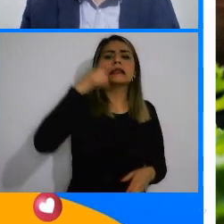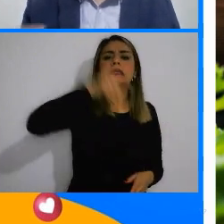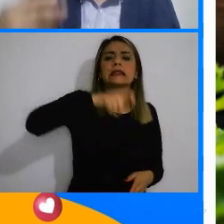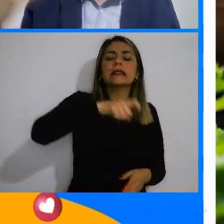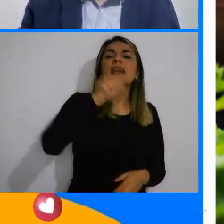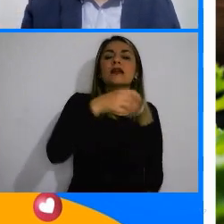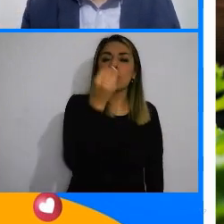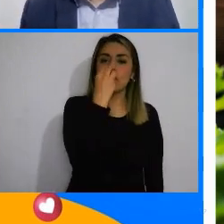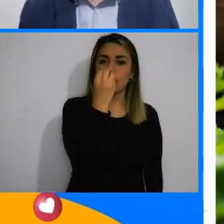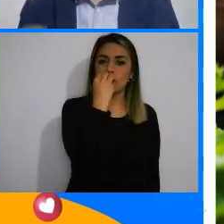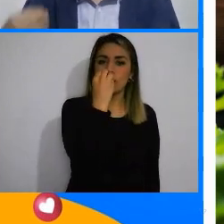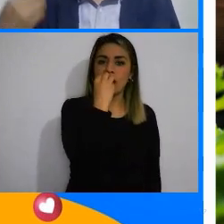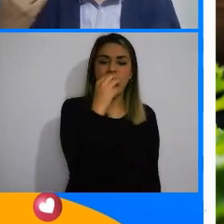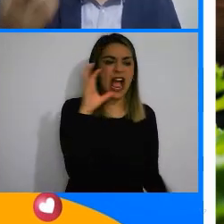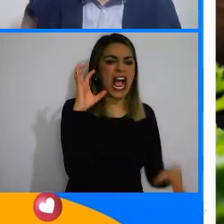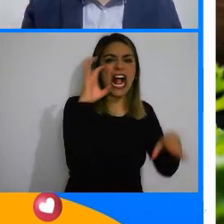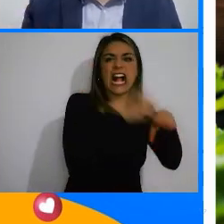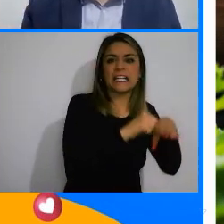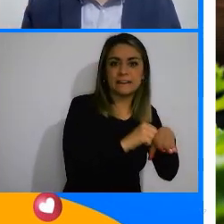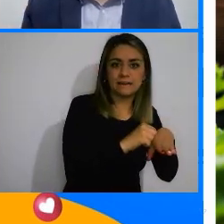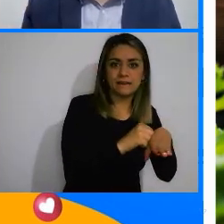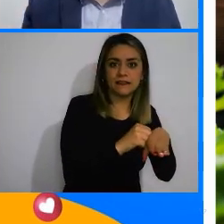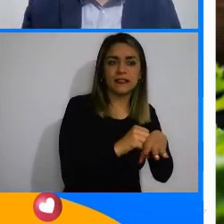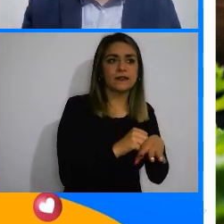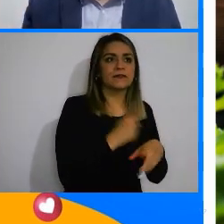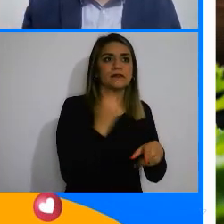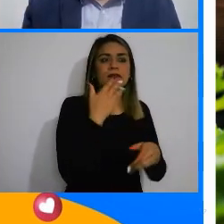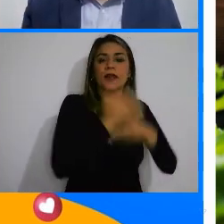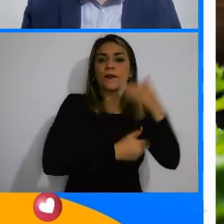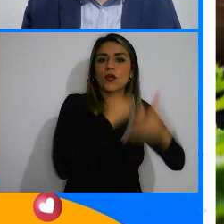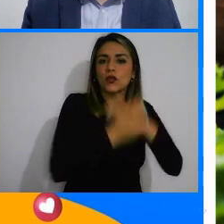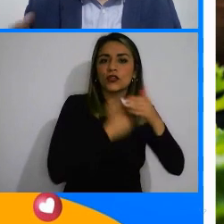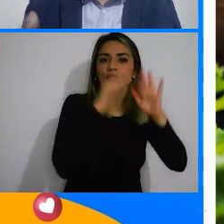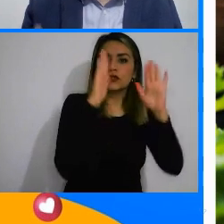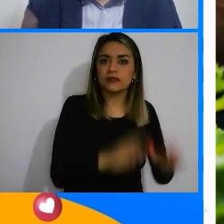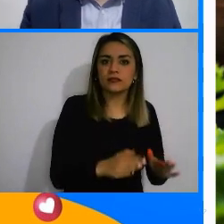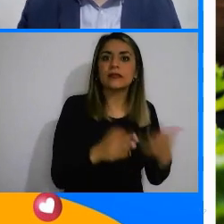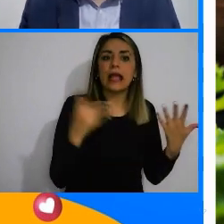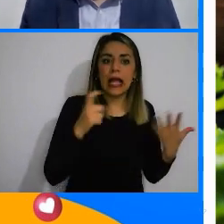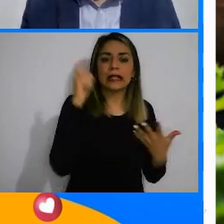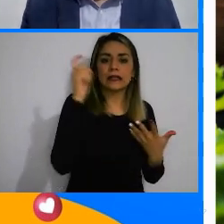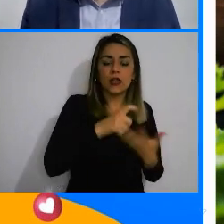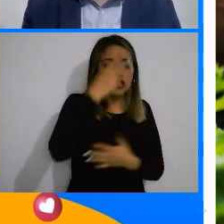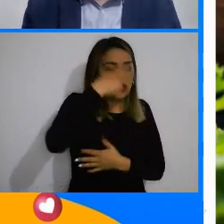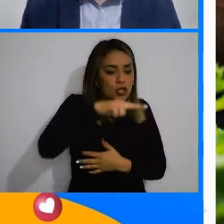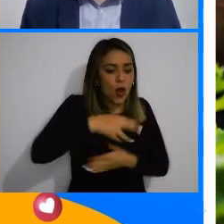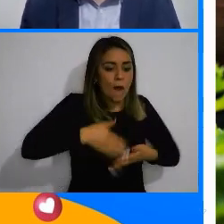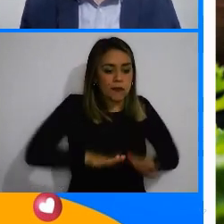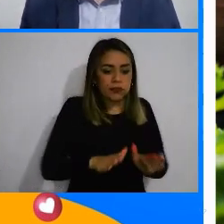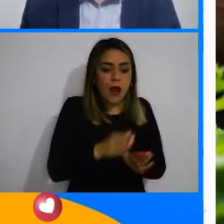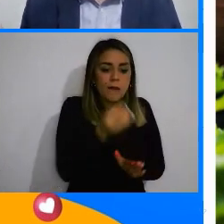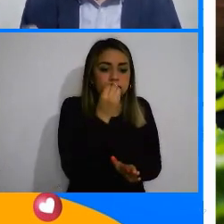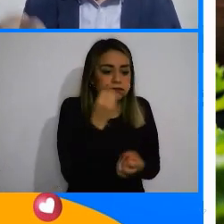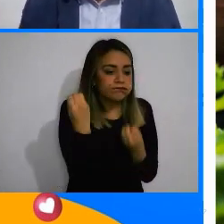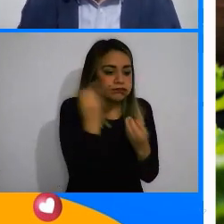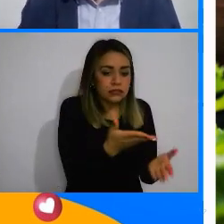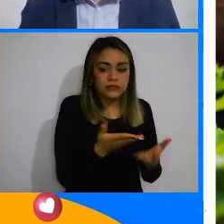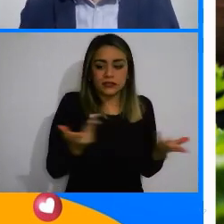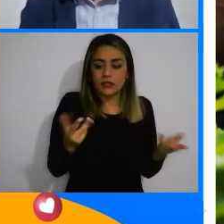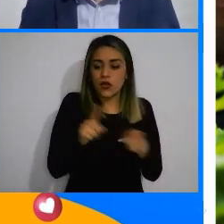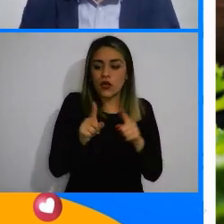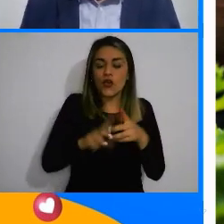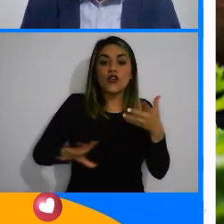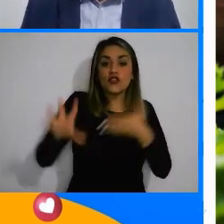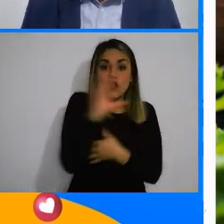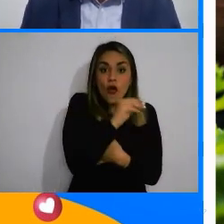comer, de tener sus presas, de generar procesos en los cuales sus crías puedan tener un alimento, ¿sí? Todo